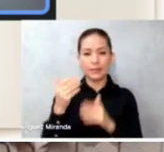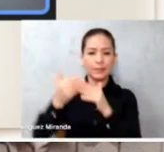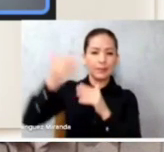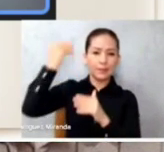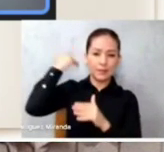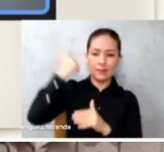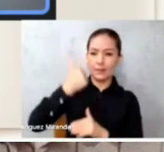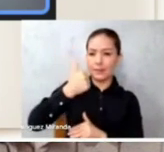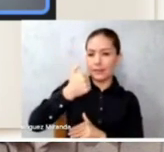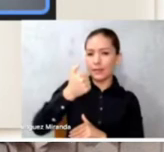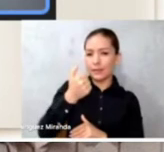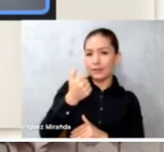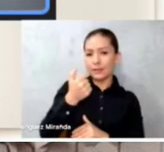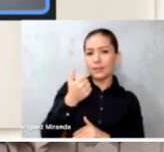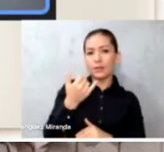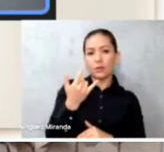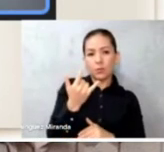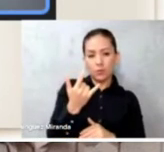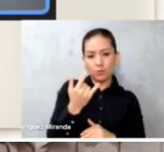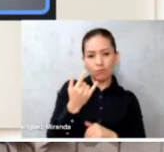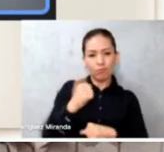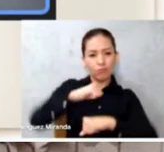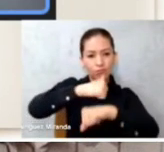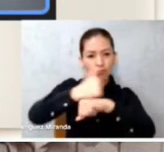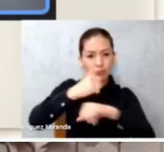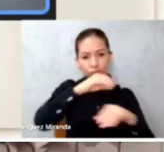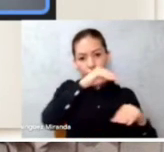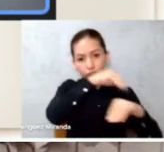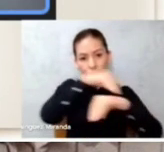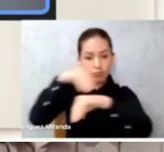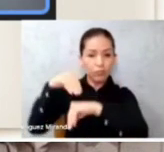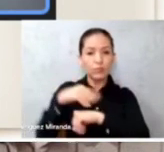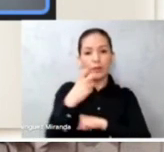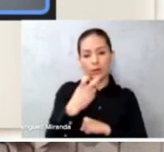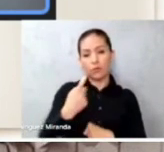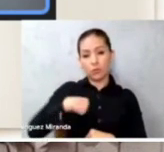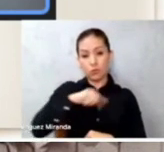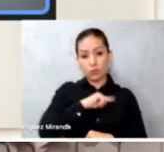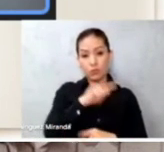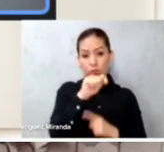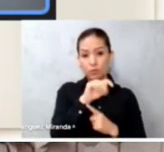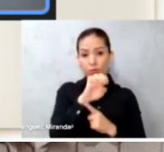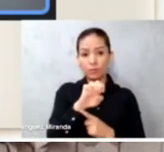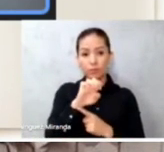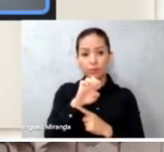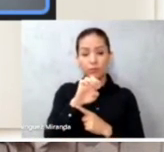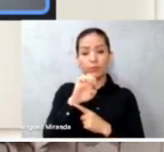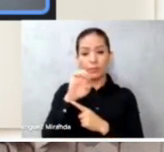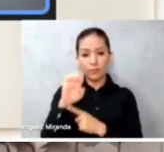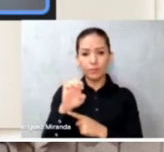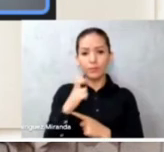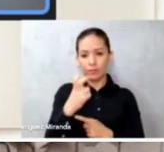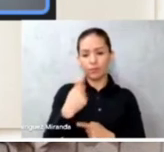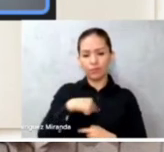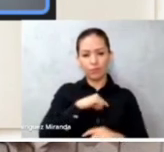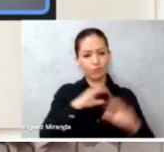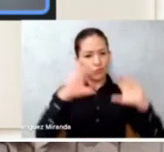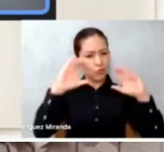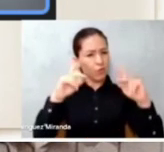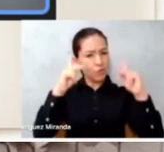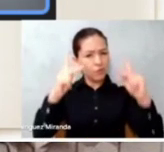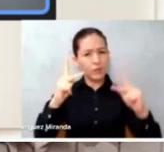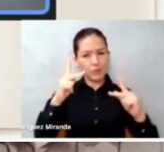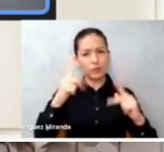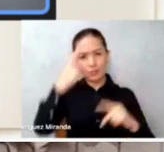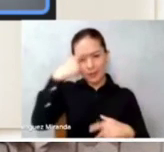junio. Así, con este proyecto, este tribunal refrenda su compromiso con la democracia, donde la ciudadanía decide quiénes serán